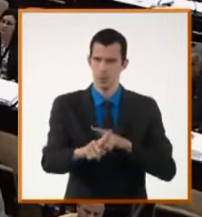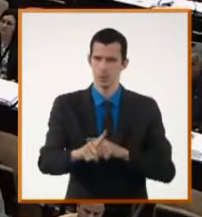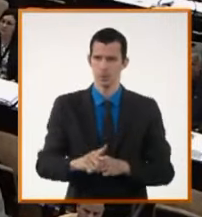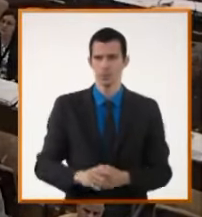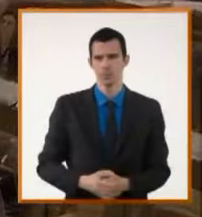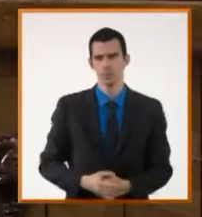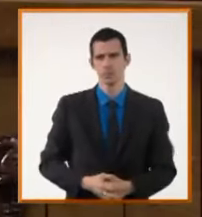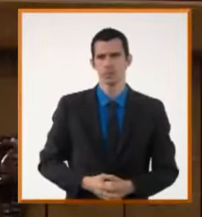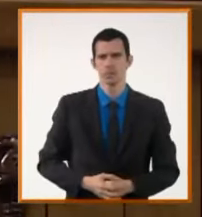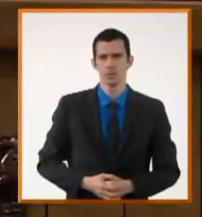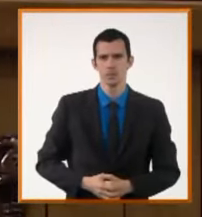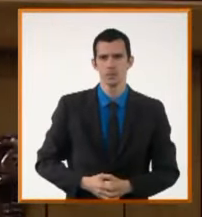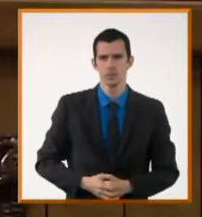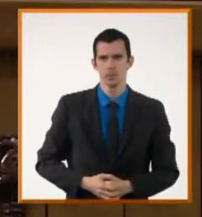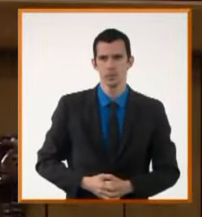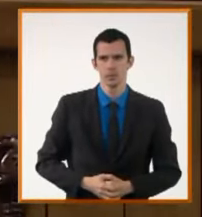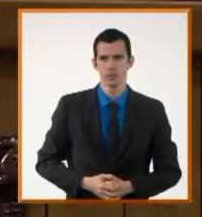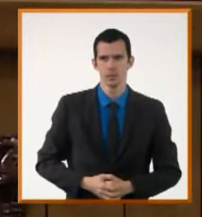nosotros,